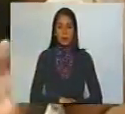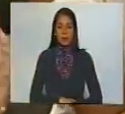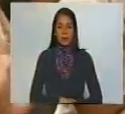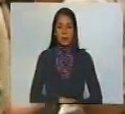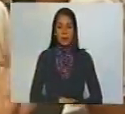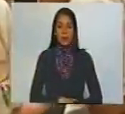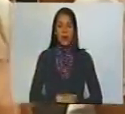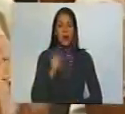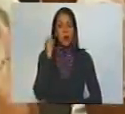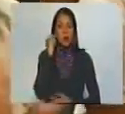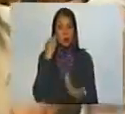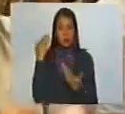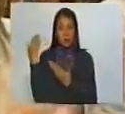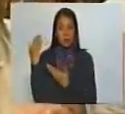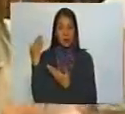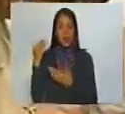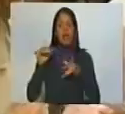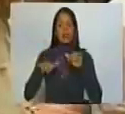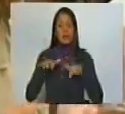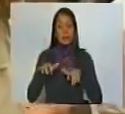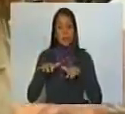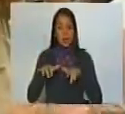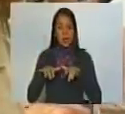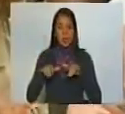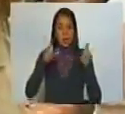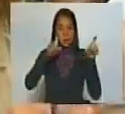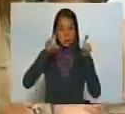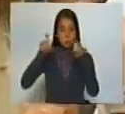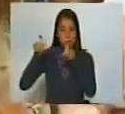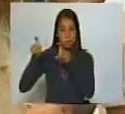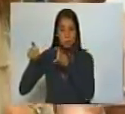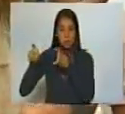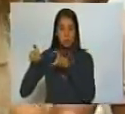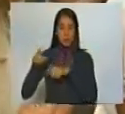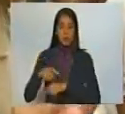Ciudadana Tibairé Terán, secretaria de Formación.